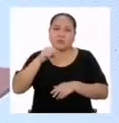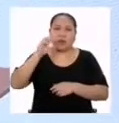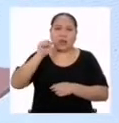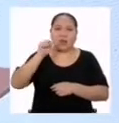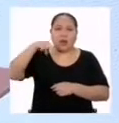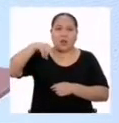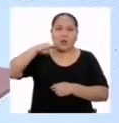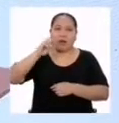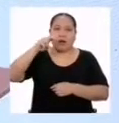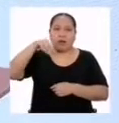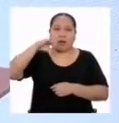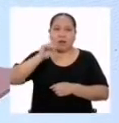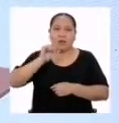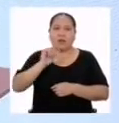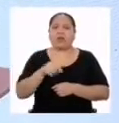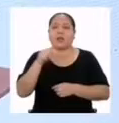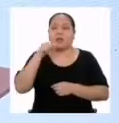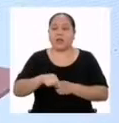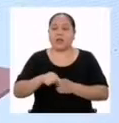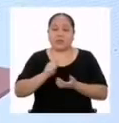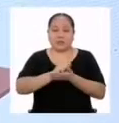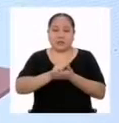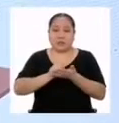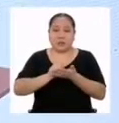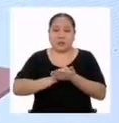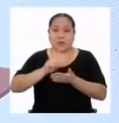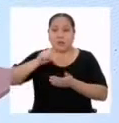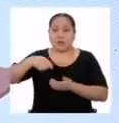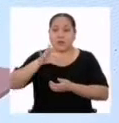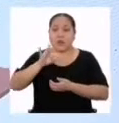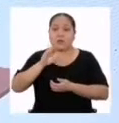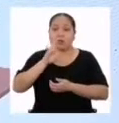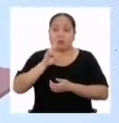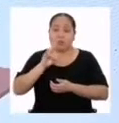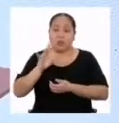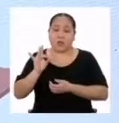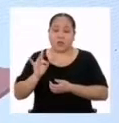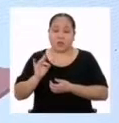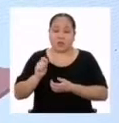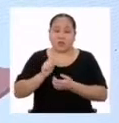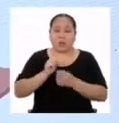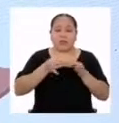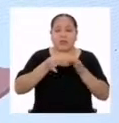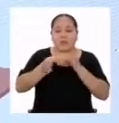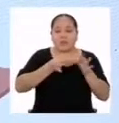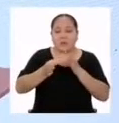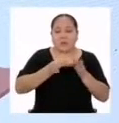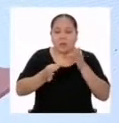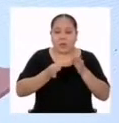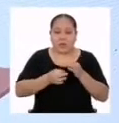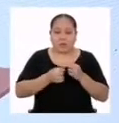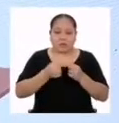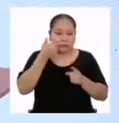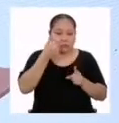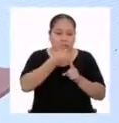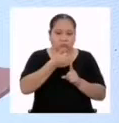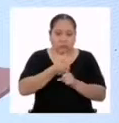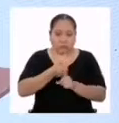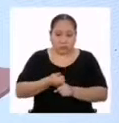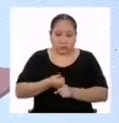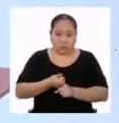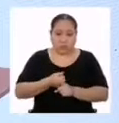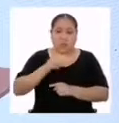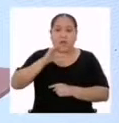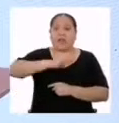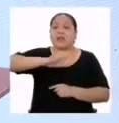en 1958 retrata con claras referencias autobiográficas, coma, la niñez de